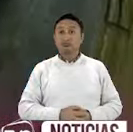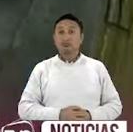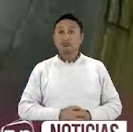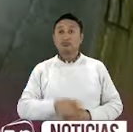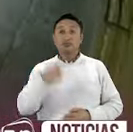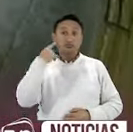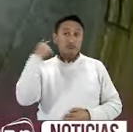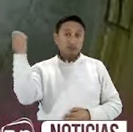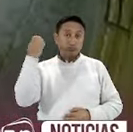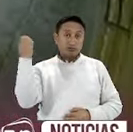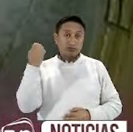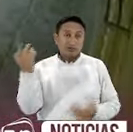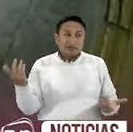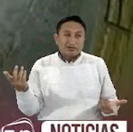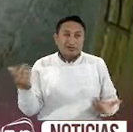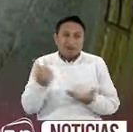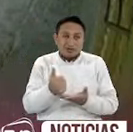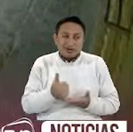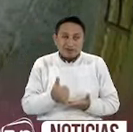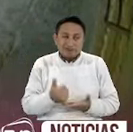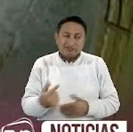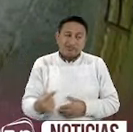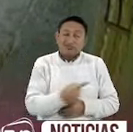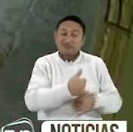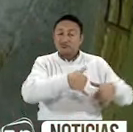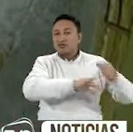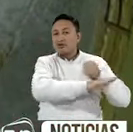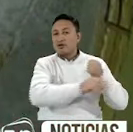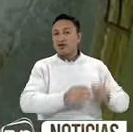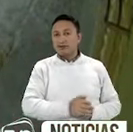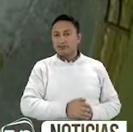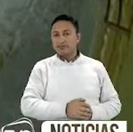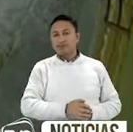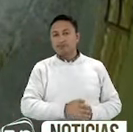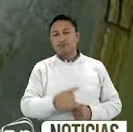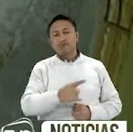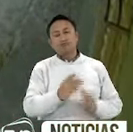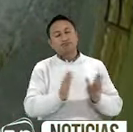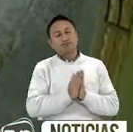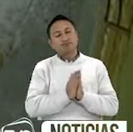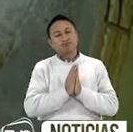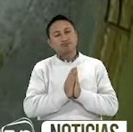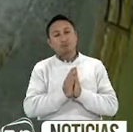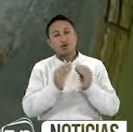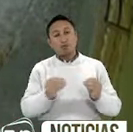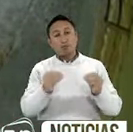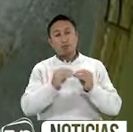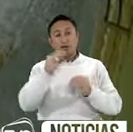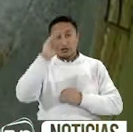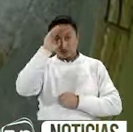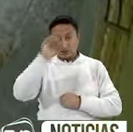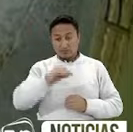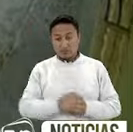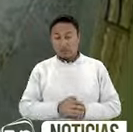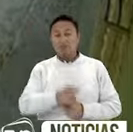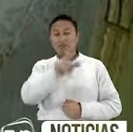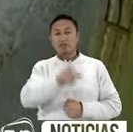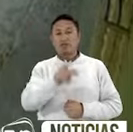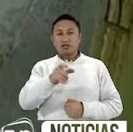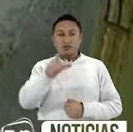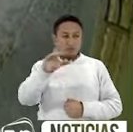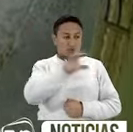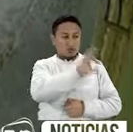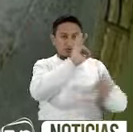alarma comunitaria, pero no evita que roben. Piden mayor ronda policial y que se analicen los videos para dar con el paradero de los